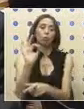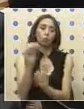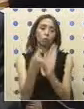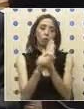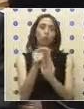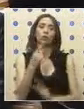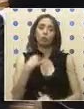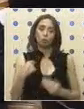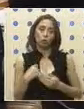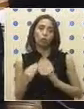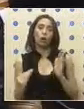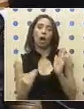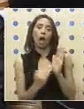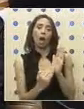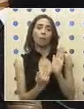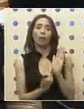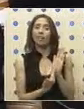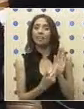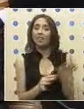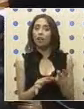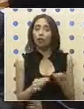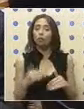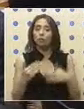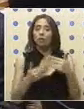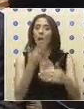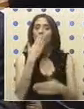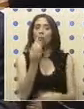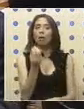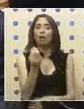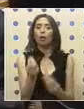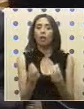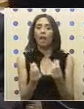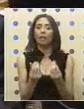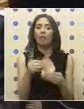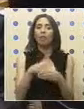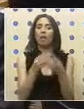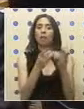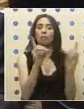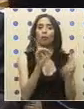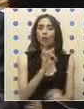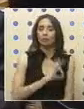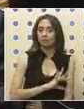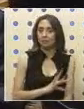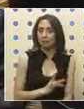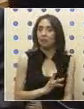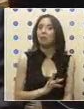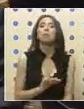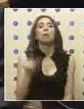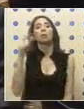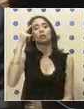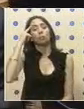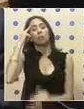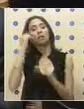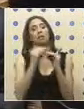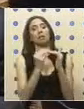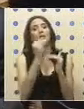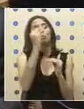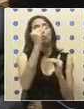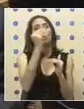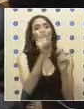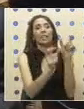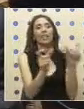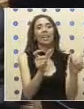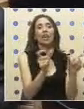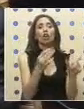respaldarla, porque sentimos que estas son aquellas cosas que van mejorando la calidad de nuestra democracia. Hay quienes creen que aumentar los niveles de escrutinio de los